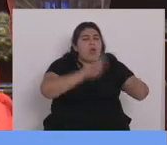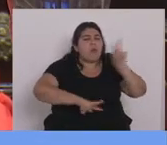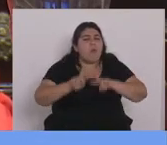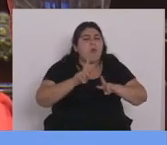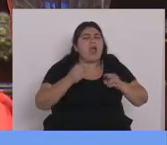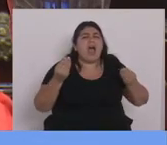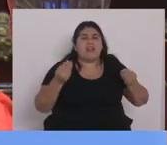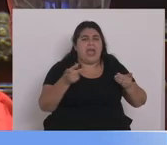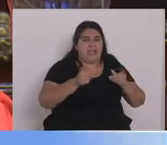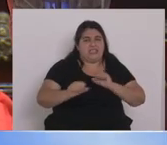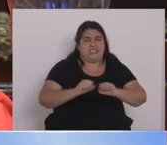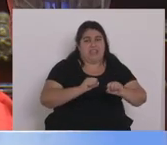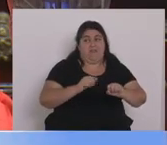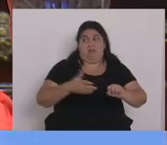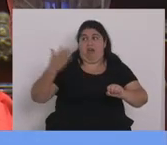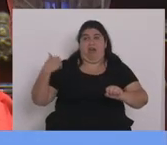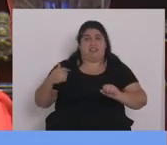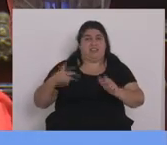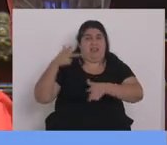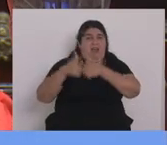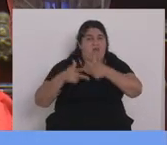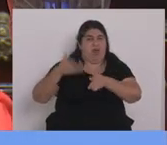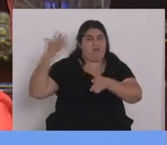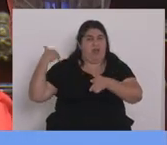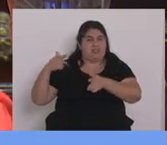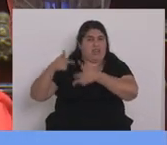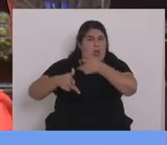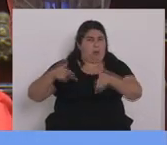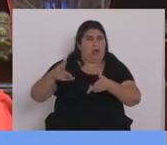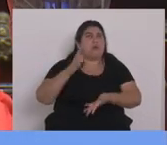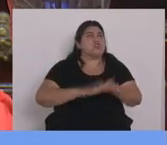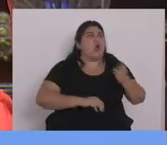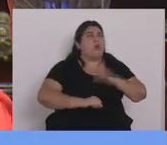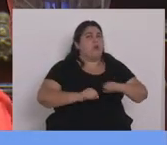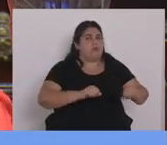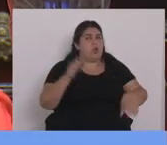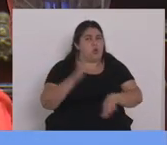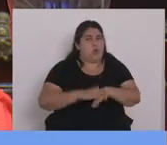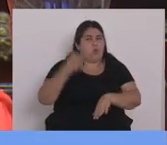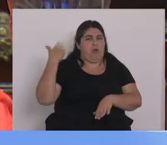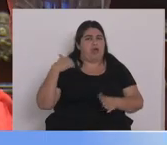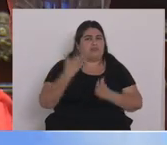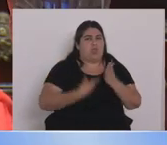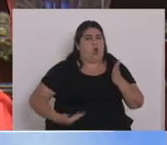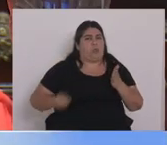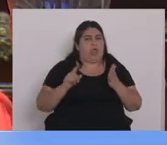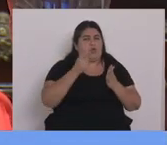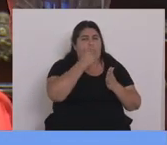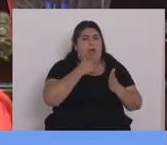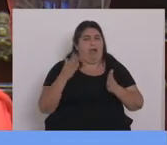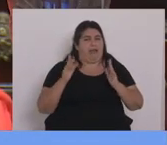esta estafa, como decían otras senadoras preopinantes, que fue generada por Mauricio Macri y su equipo de gobierno.